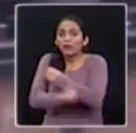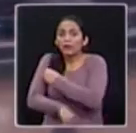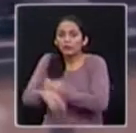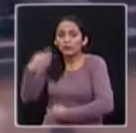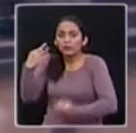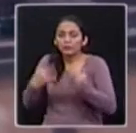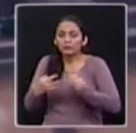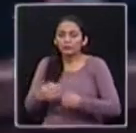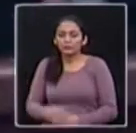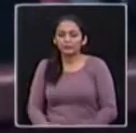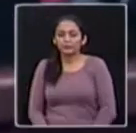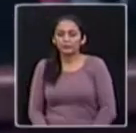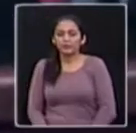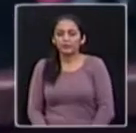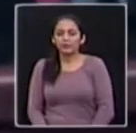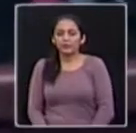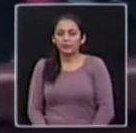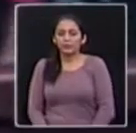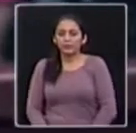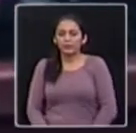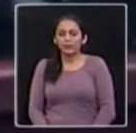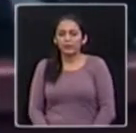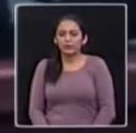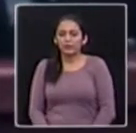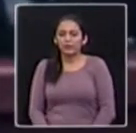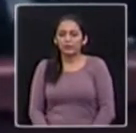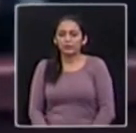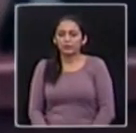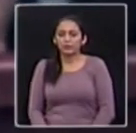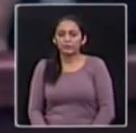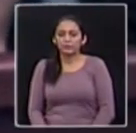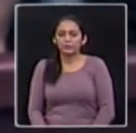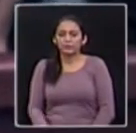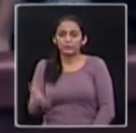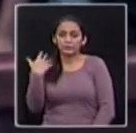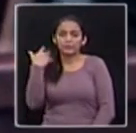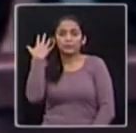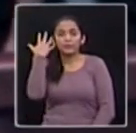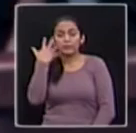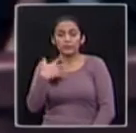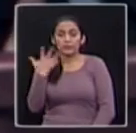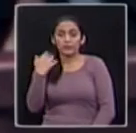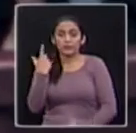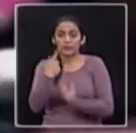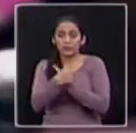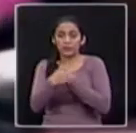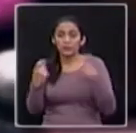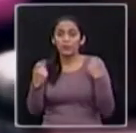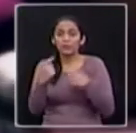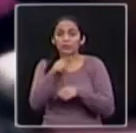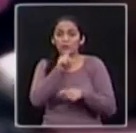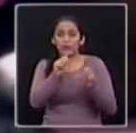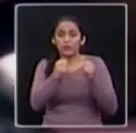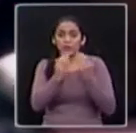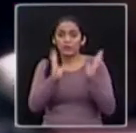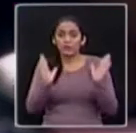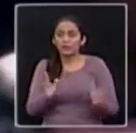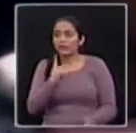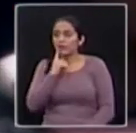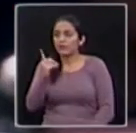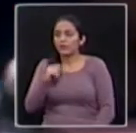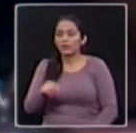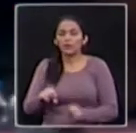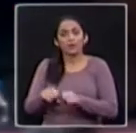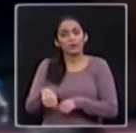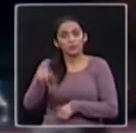La censura que la Asamblea emitió a quien el 15 de marzo anterior posesionó como Contralor General del Estado es algo inédito en la